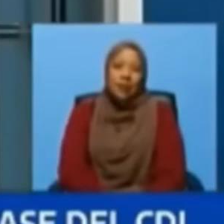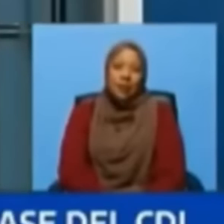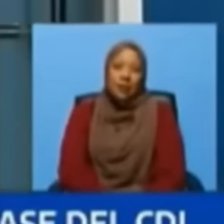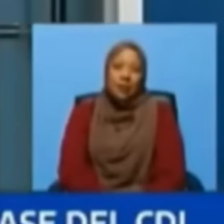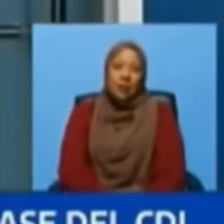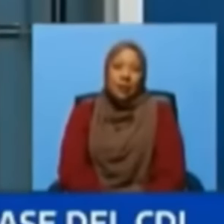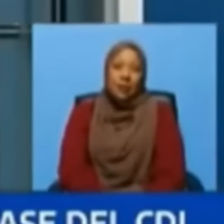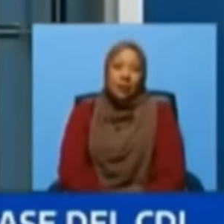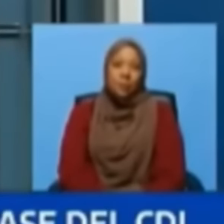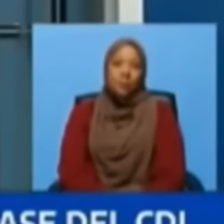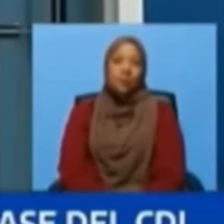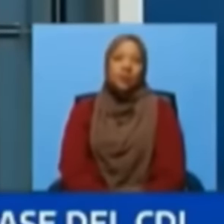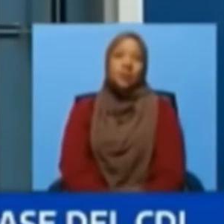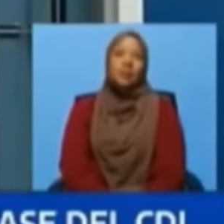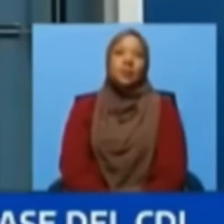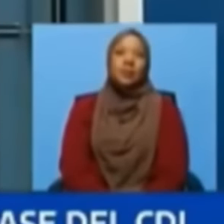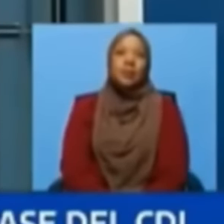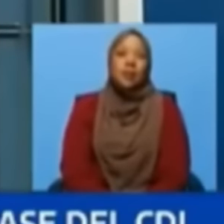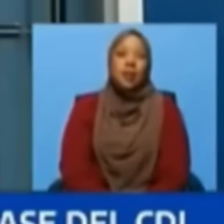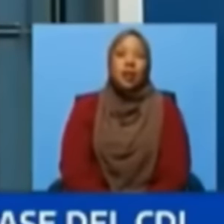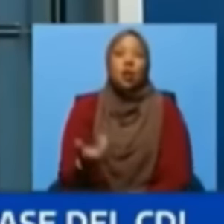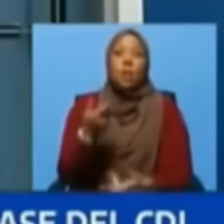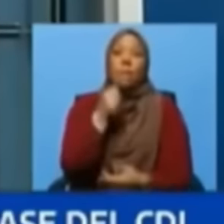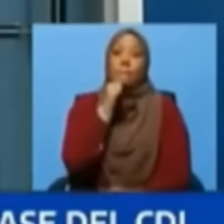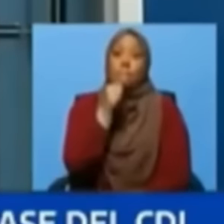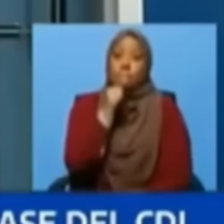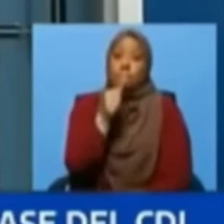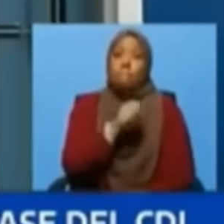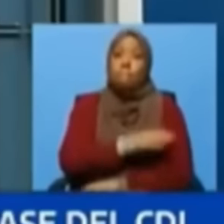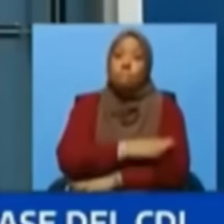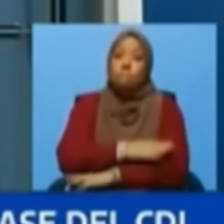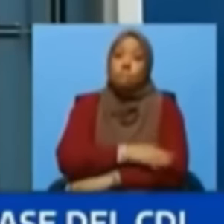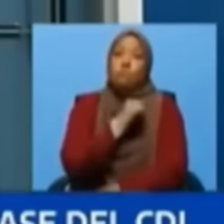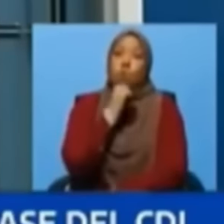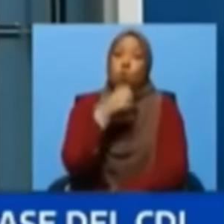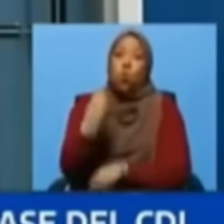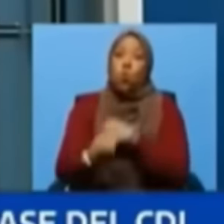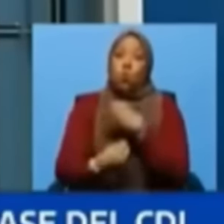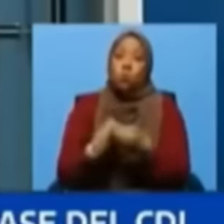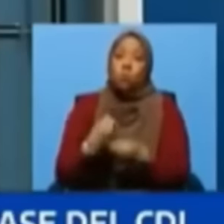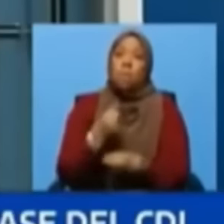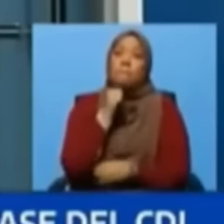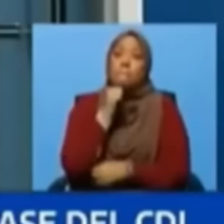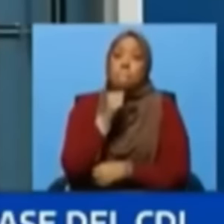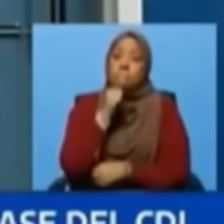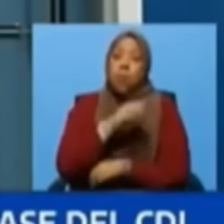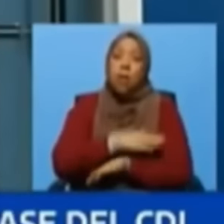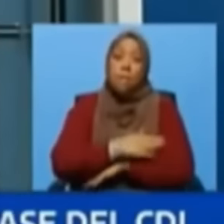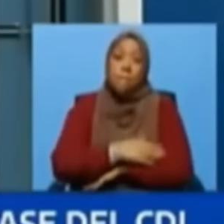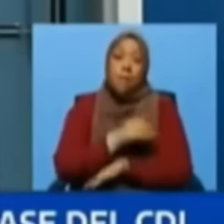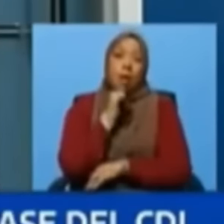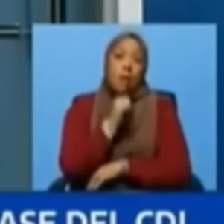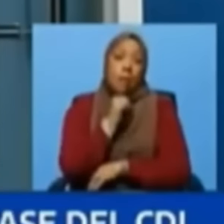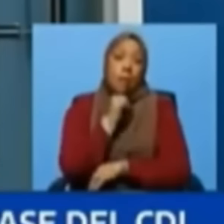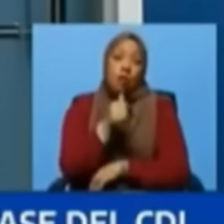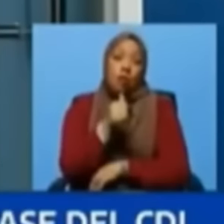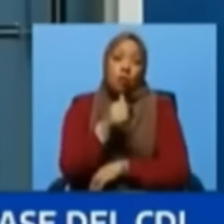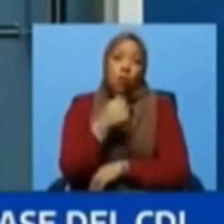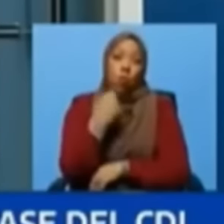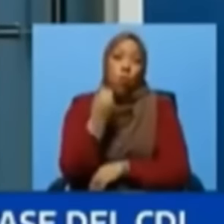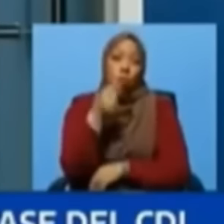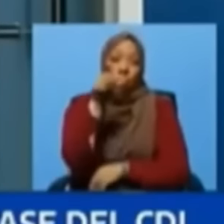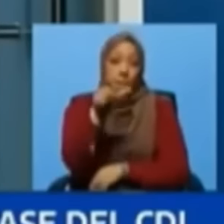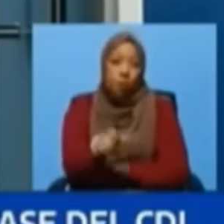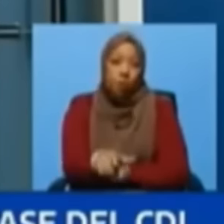una porque hay que ser bien malo y en este caso Bien bien perversa y mala criminal Ella es una